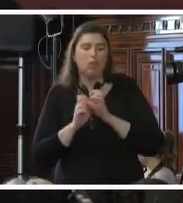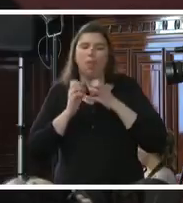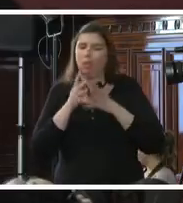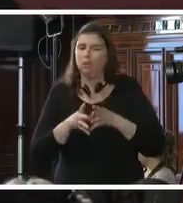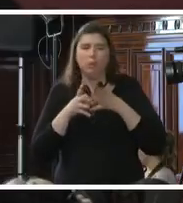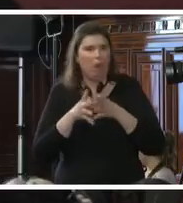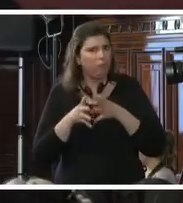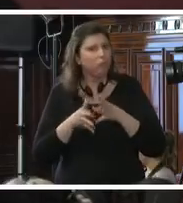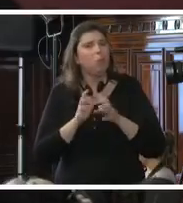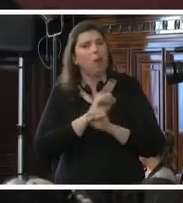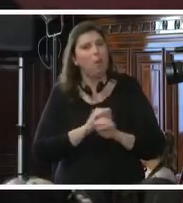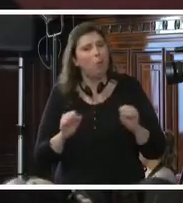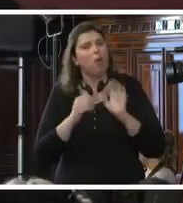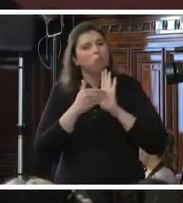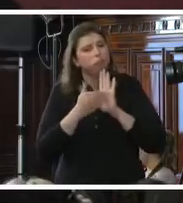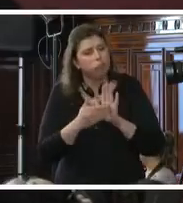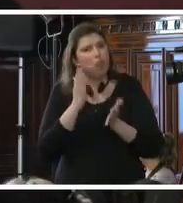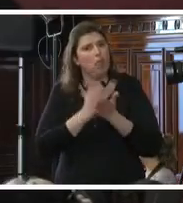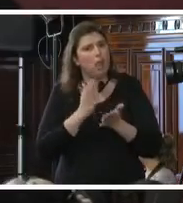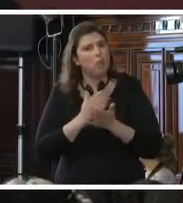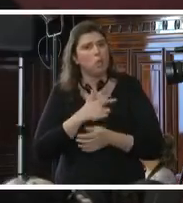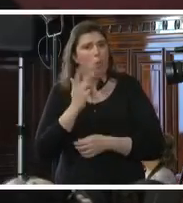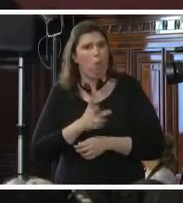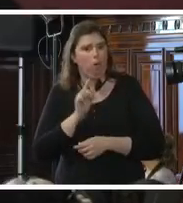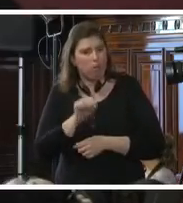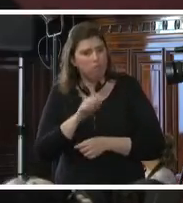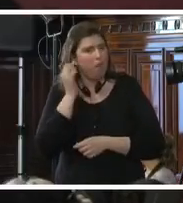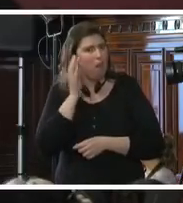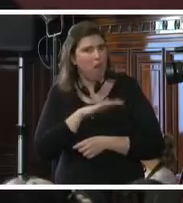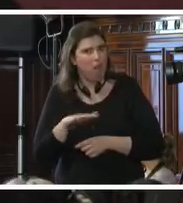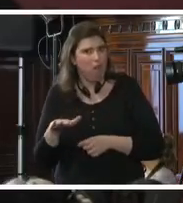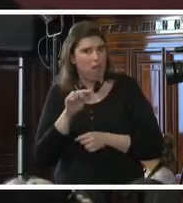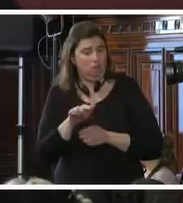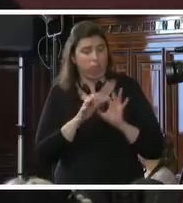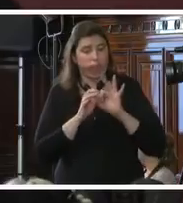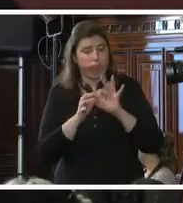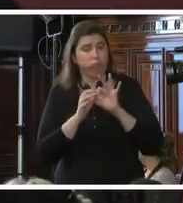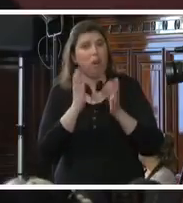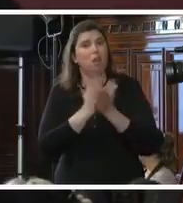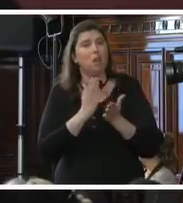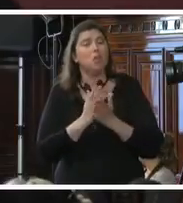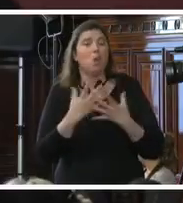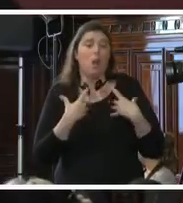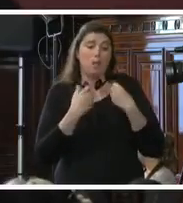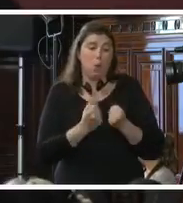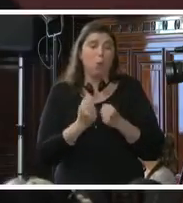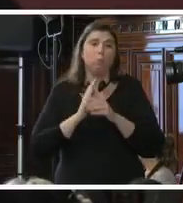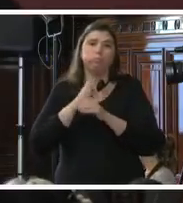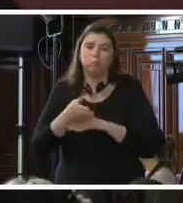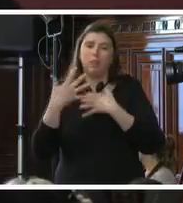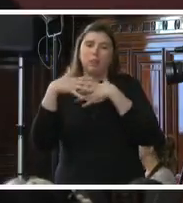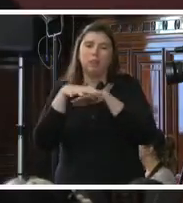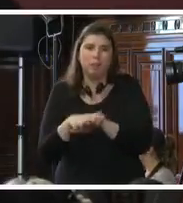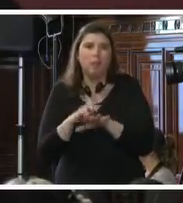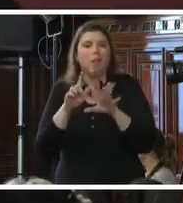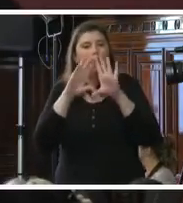los derechos humanos de las niñas víctimas de violencia sexual, en particular en relación con el derecho a la salud y el acceso integral a los